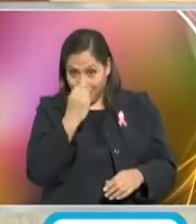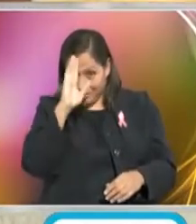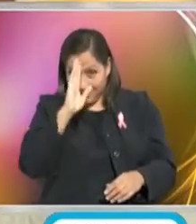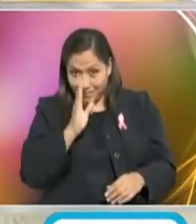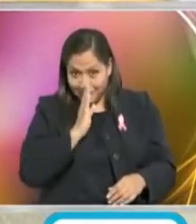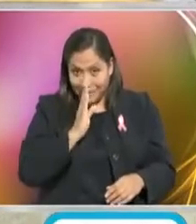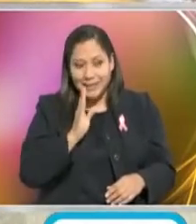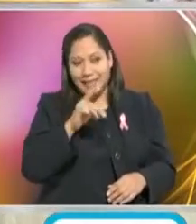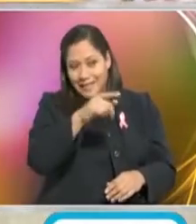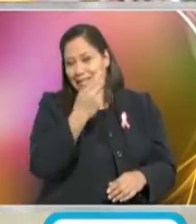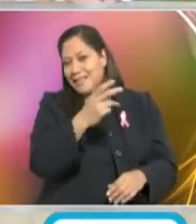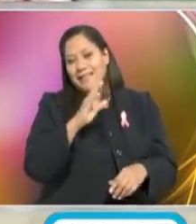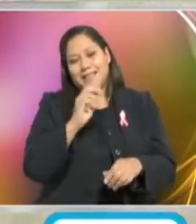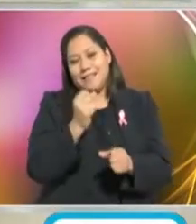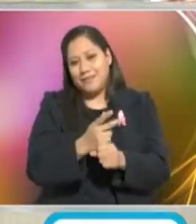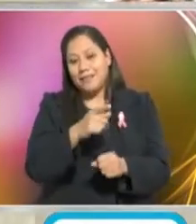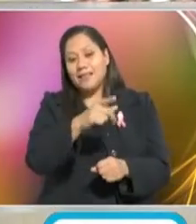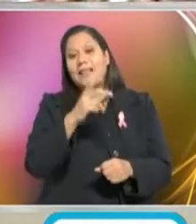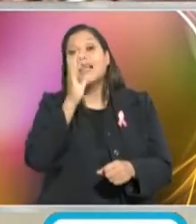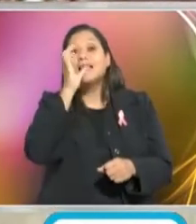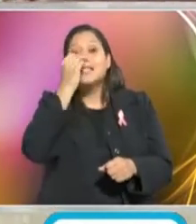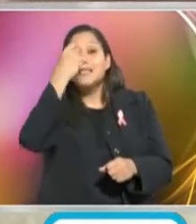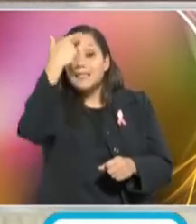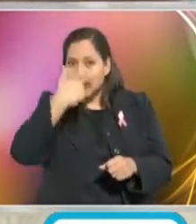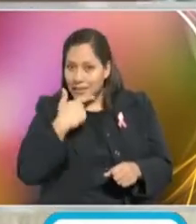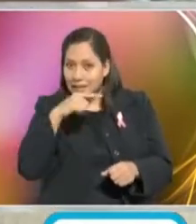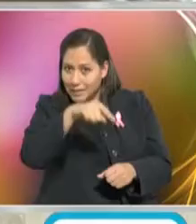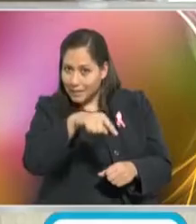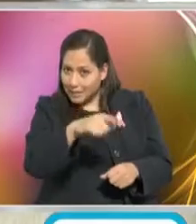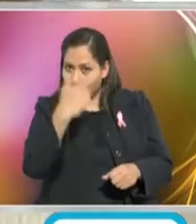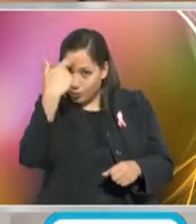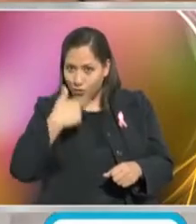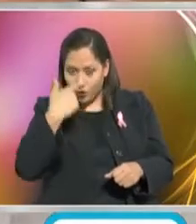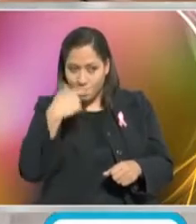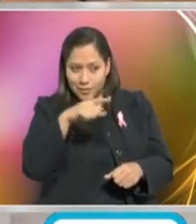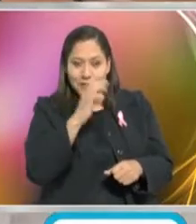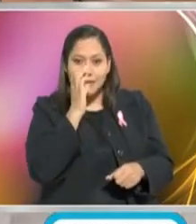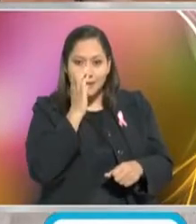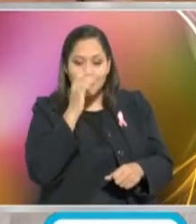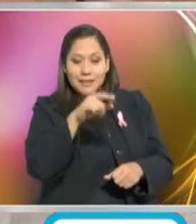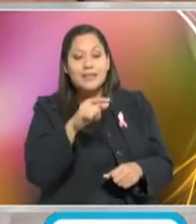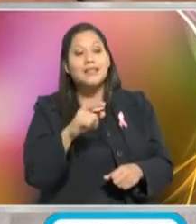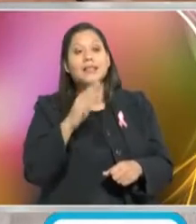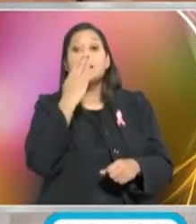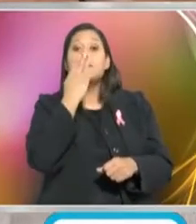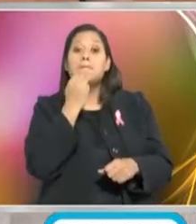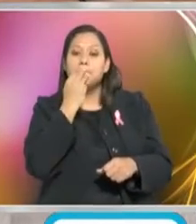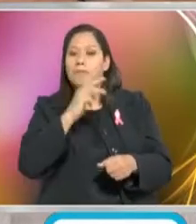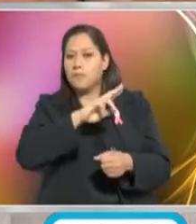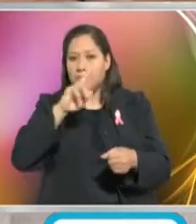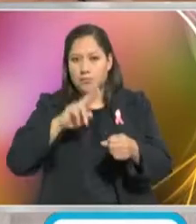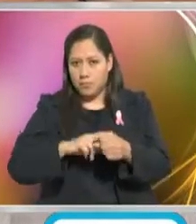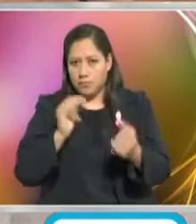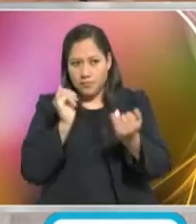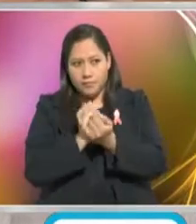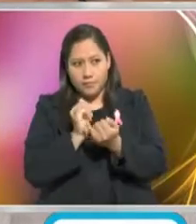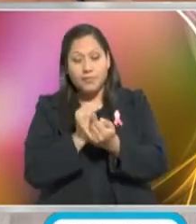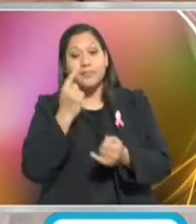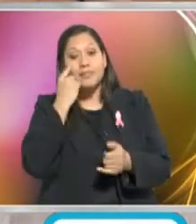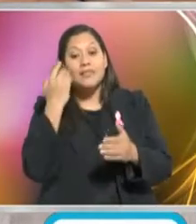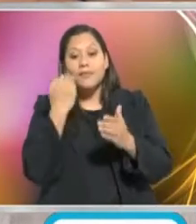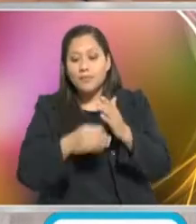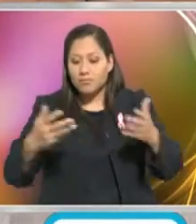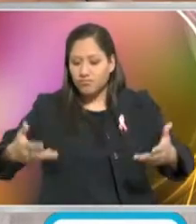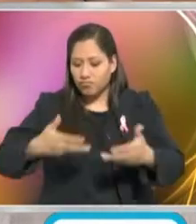Bueno, esta se me adelantó, pero era la cena. Y vamos, aquí yo les traje una miel de preferencia orgánica. Ahora, me faltó